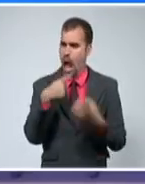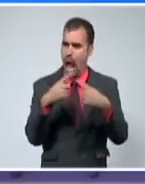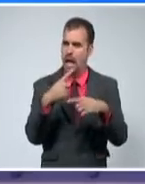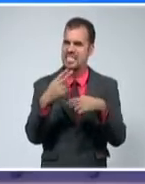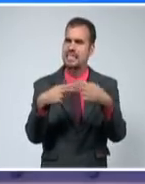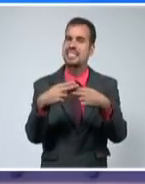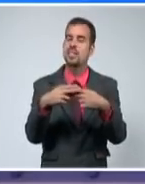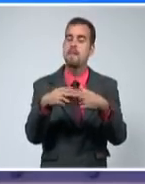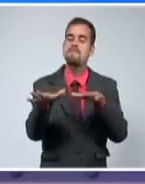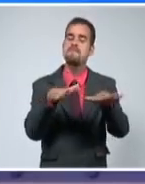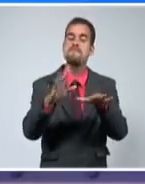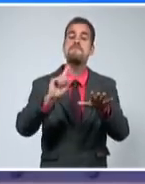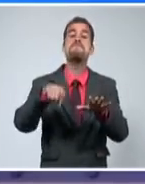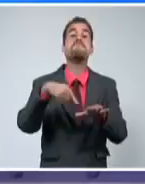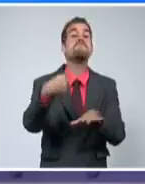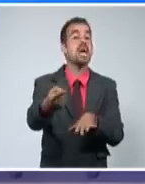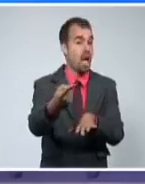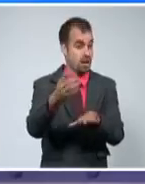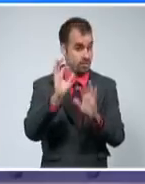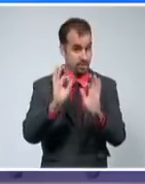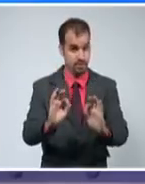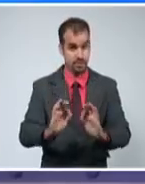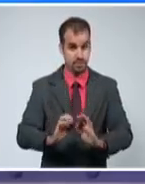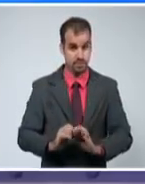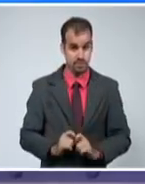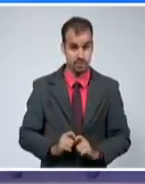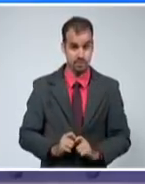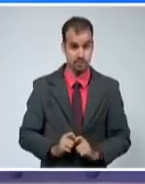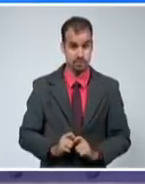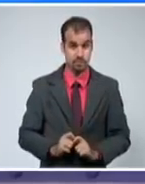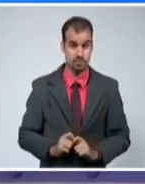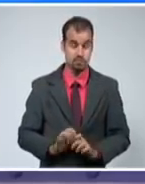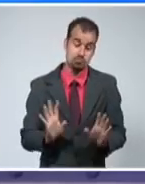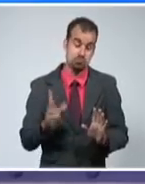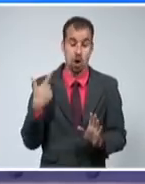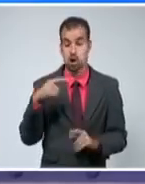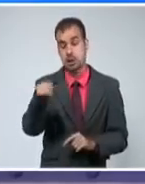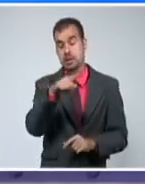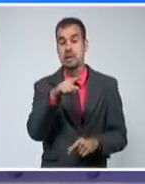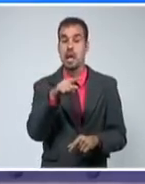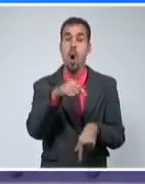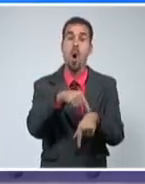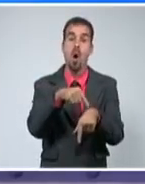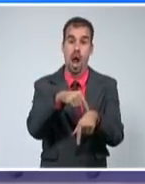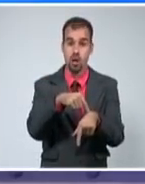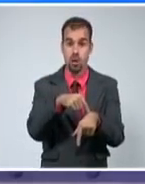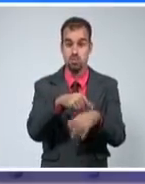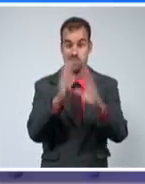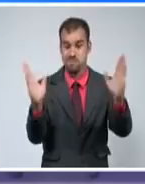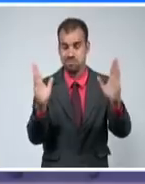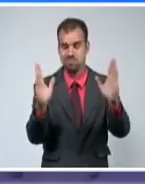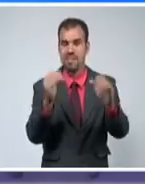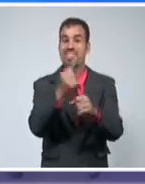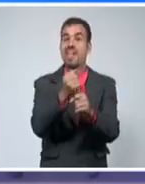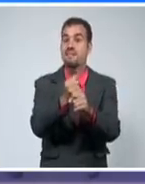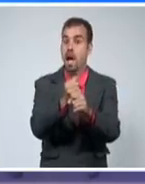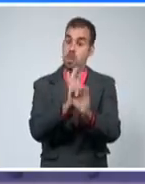laborable por cierto será que no asisten a un centro laboral cuando puede ser a esta hora quienes lo organizan